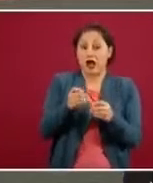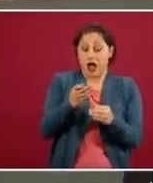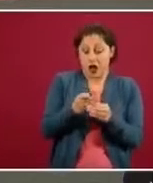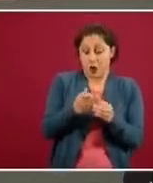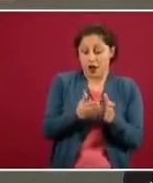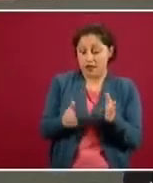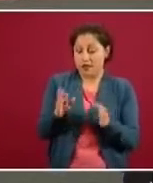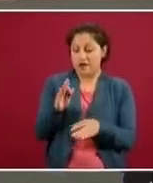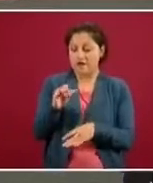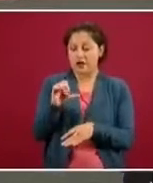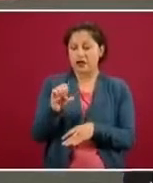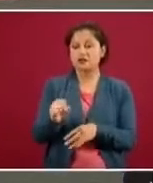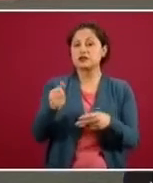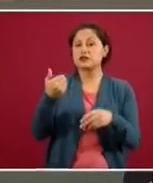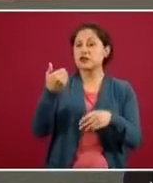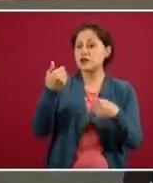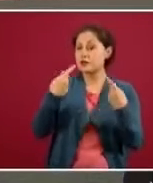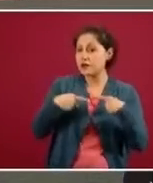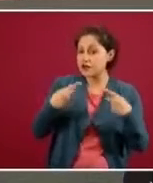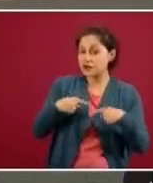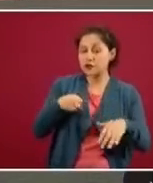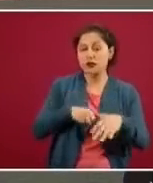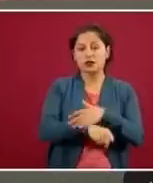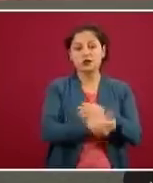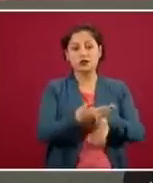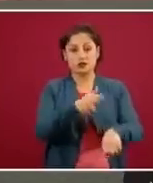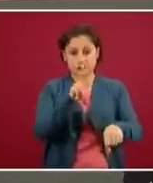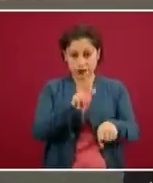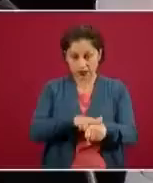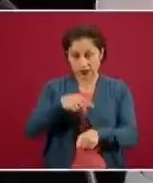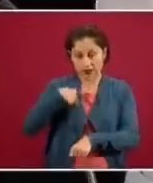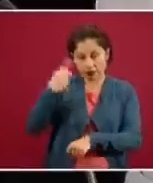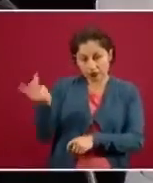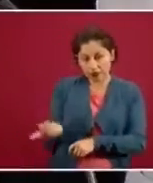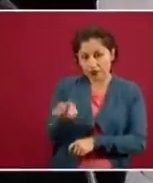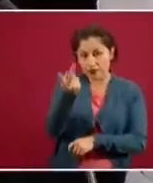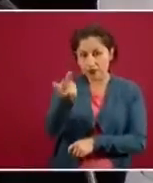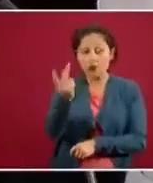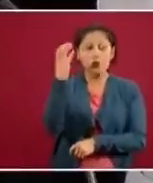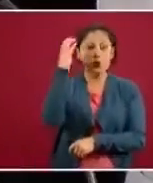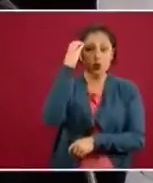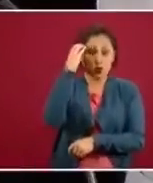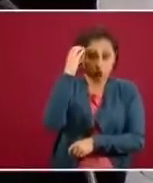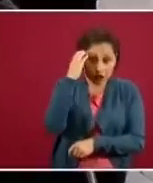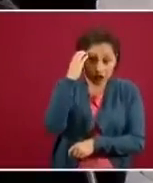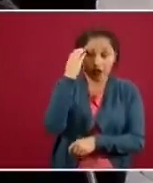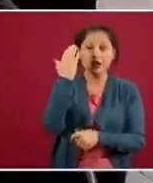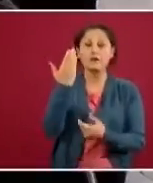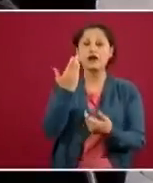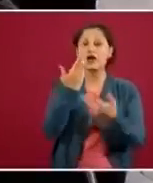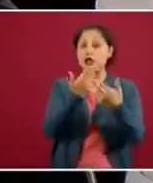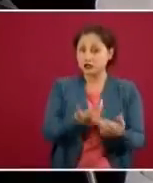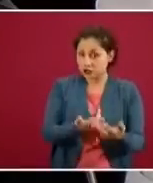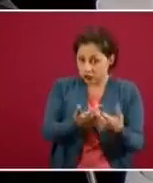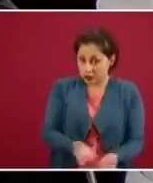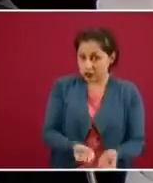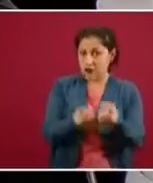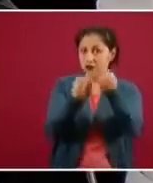de hospitalizados, ¿cuántas camas, ventiladores hay disponibles ya restando a este grupo de